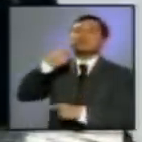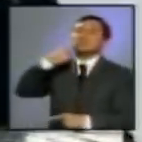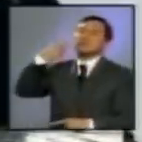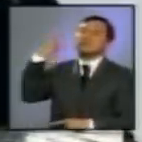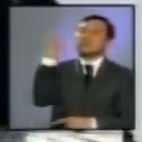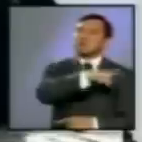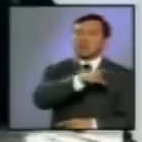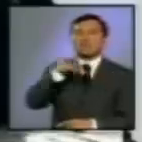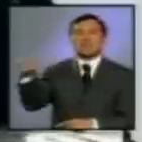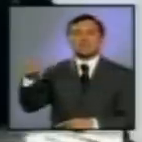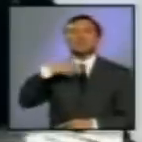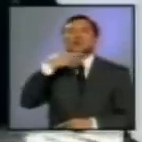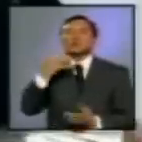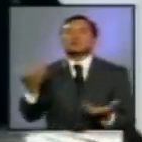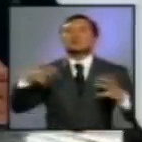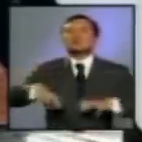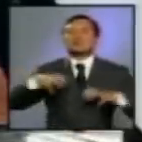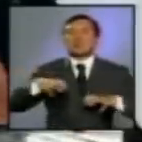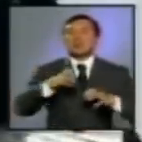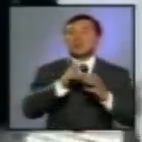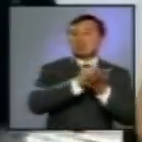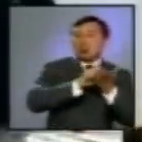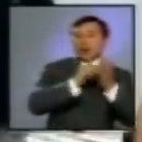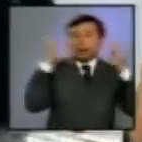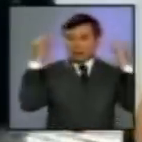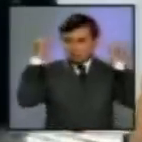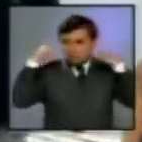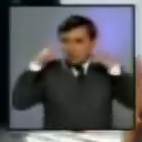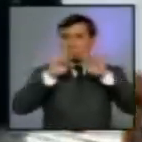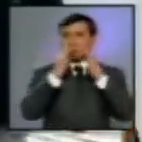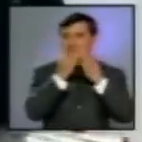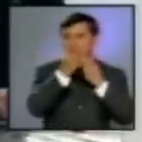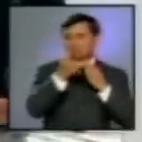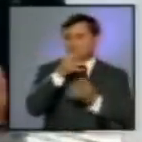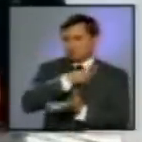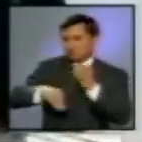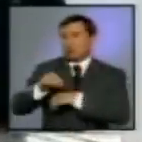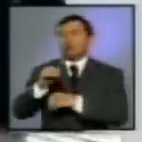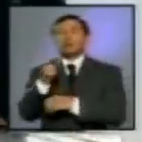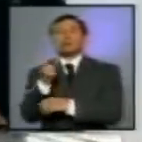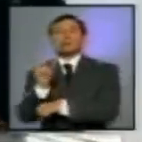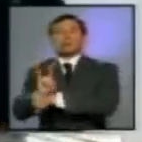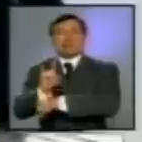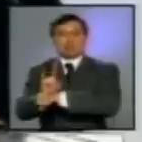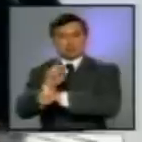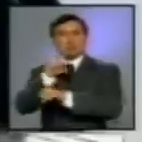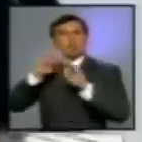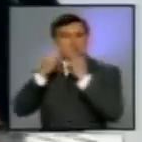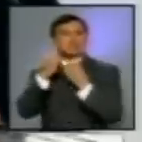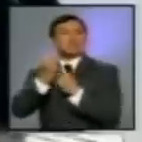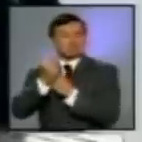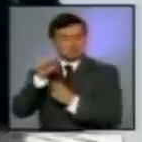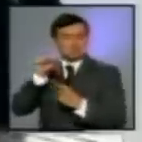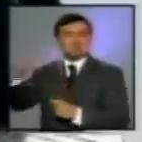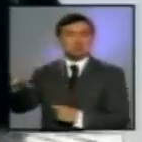y complicidad con el crimen organizado. Por cierto, no quiero dejar de comentarlo. Vamos a tener que fortalecer las